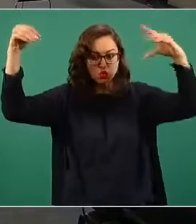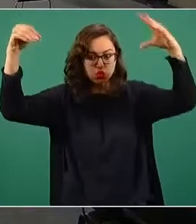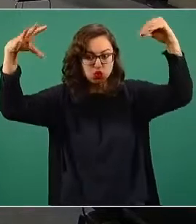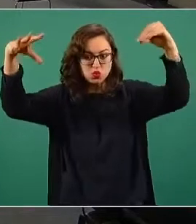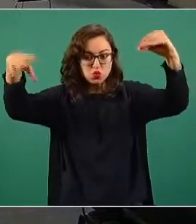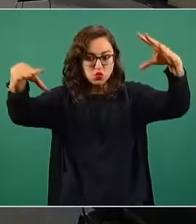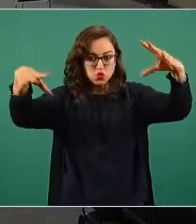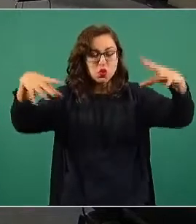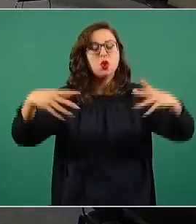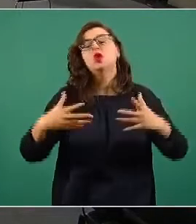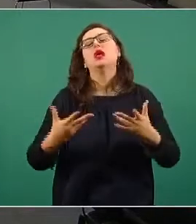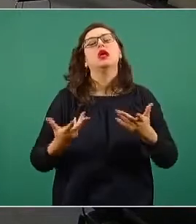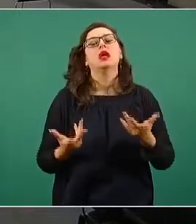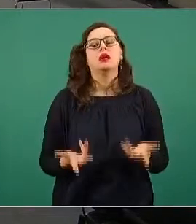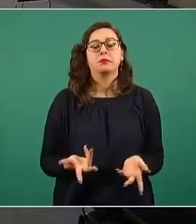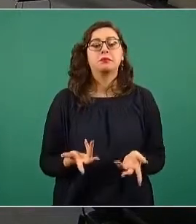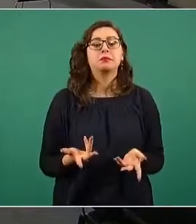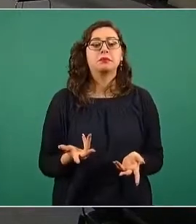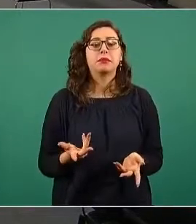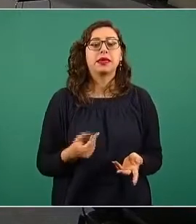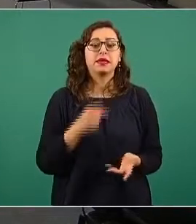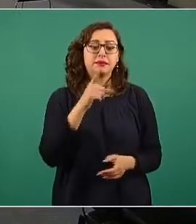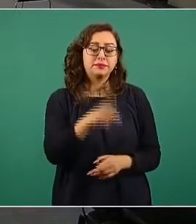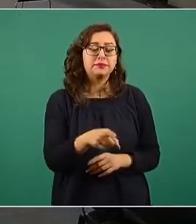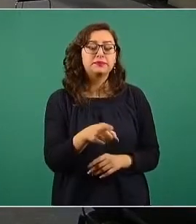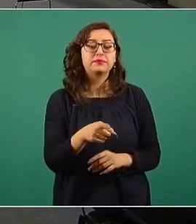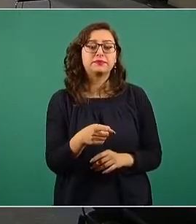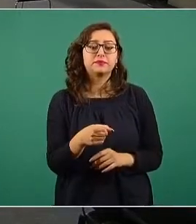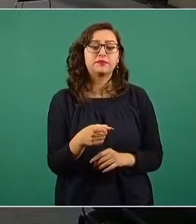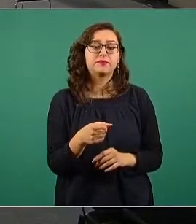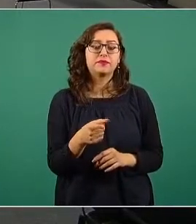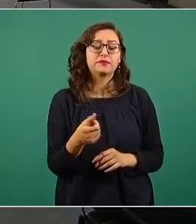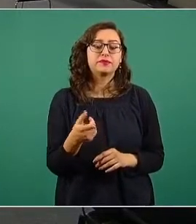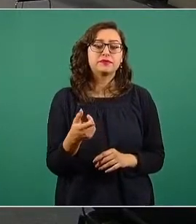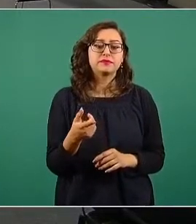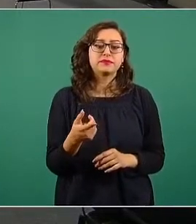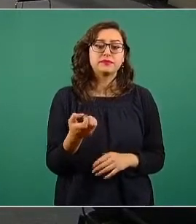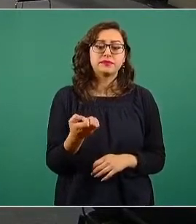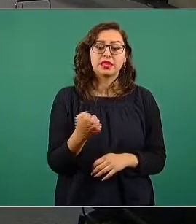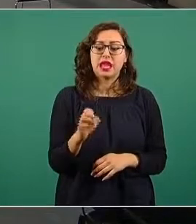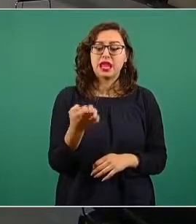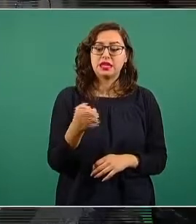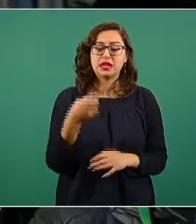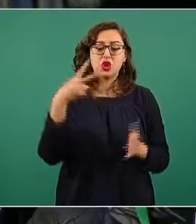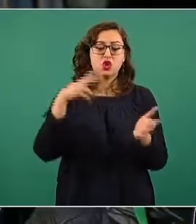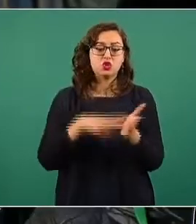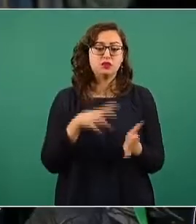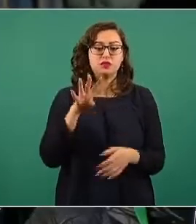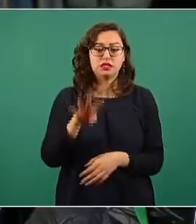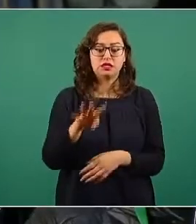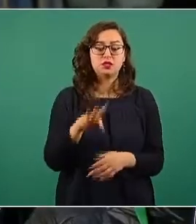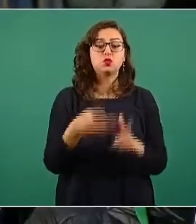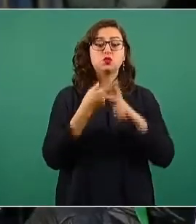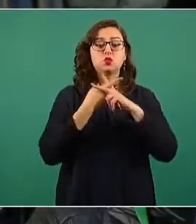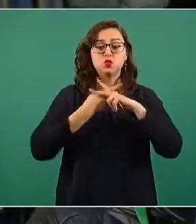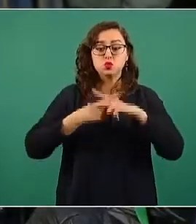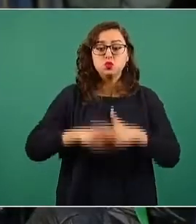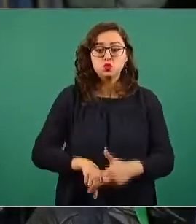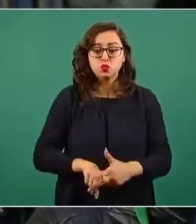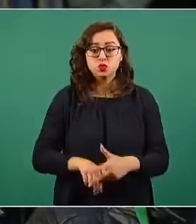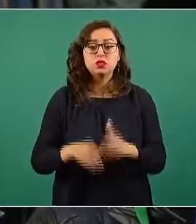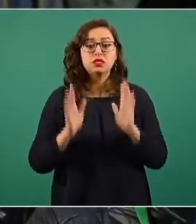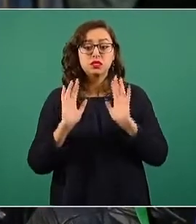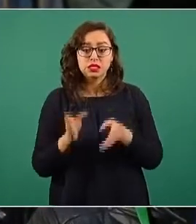este municipio. Dicha obra fue realizada en enero del 2019, de la cual hay una